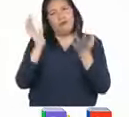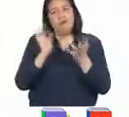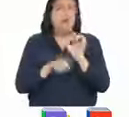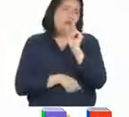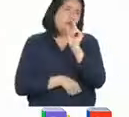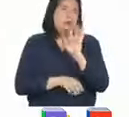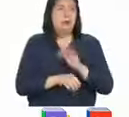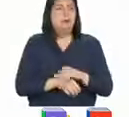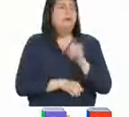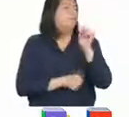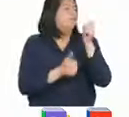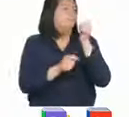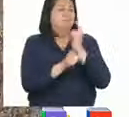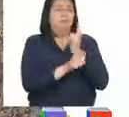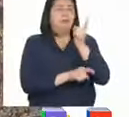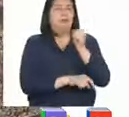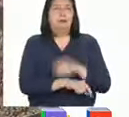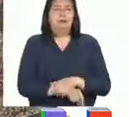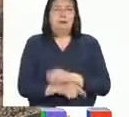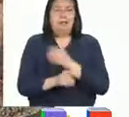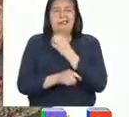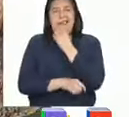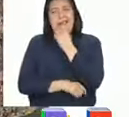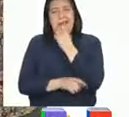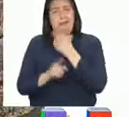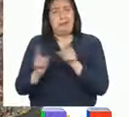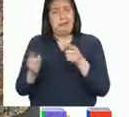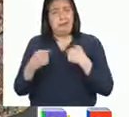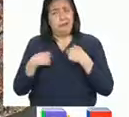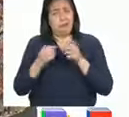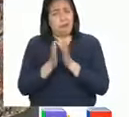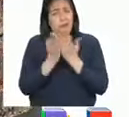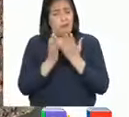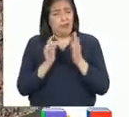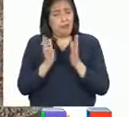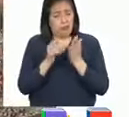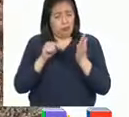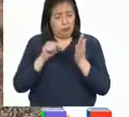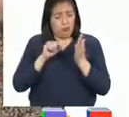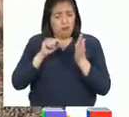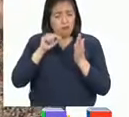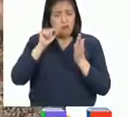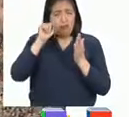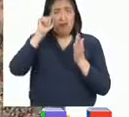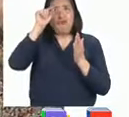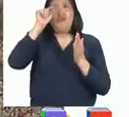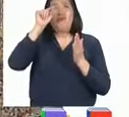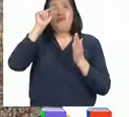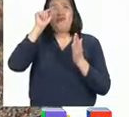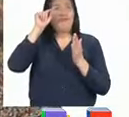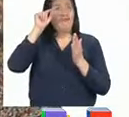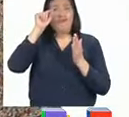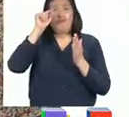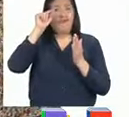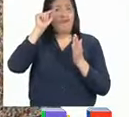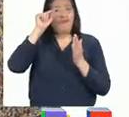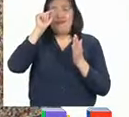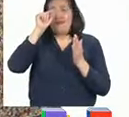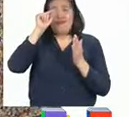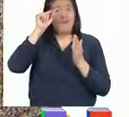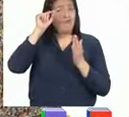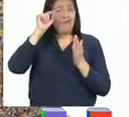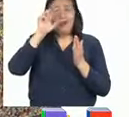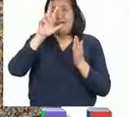más. ¡Excelente! Pero he contado la cantidad de cuadraditos en mi cuaderno cuadriculado y tampoco